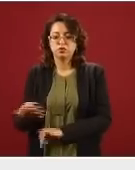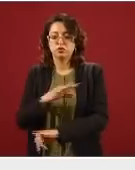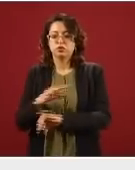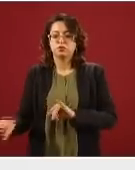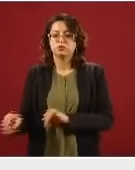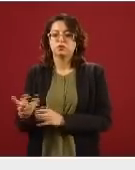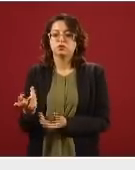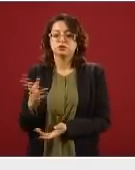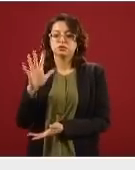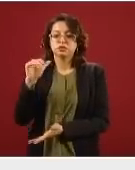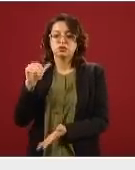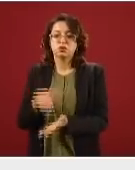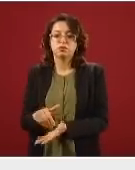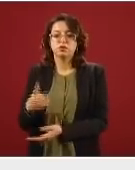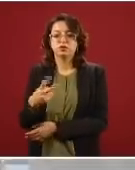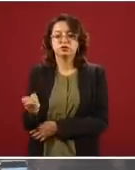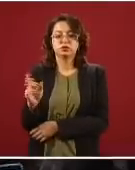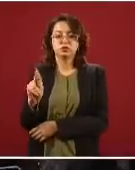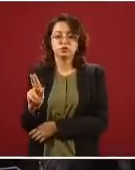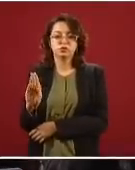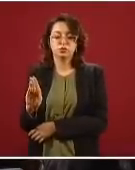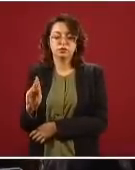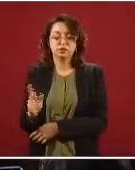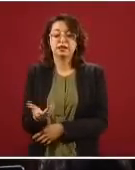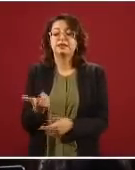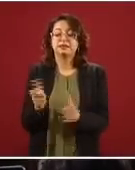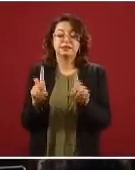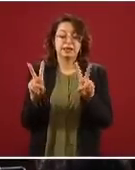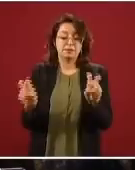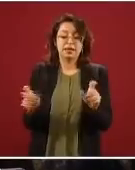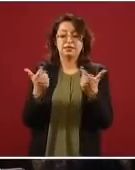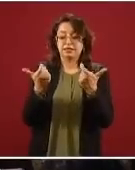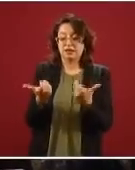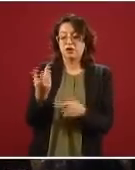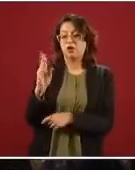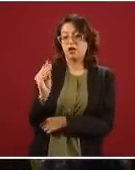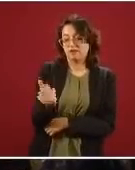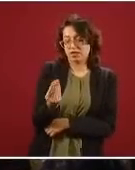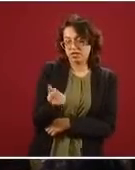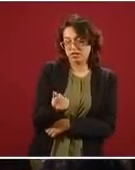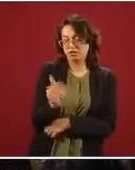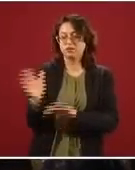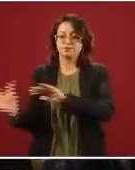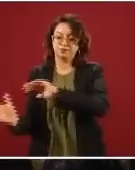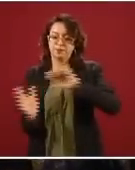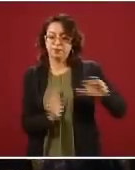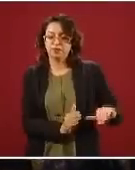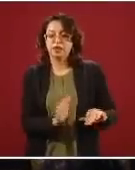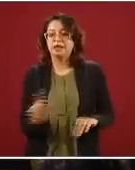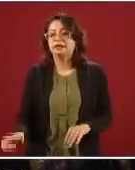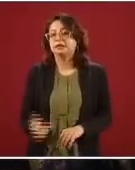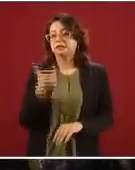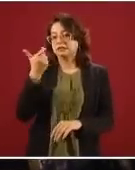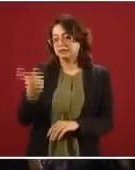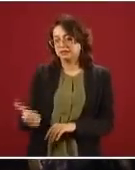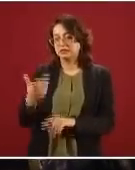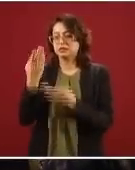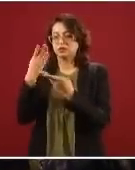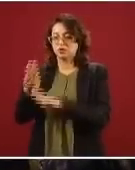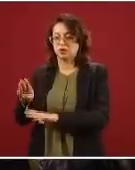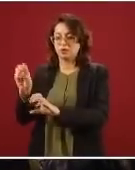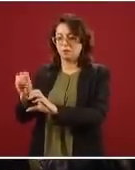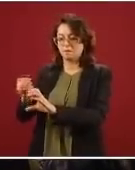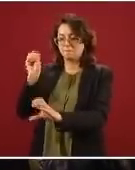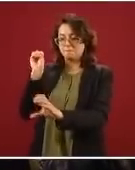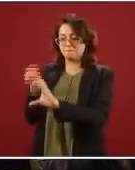$5,290.07. Esto es para el caso de efectivo, mientras que para depósito en cuenta, que es el que sigue, y ya no lo estamos